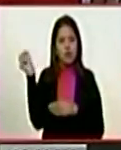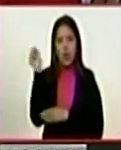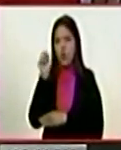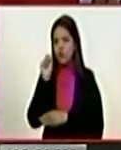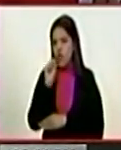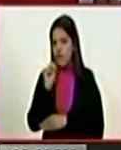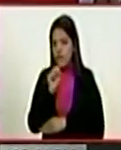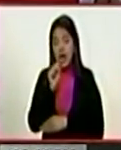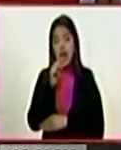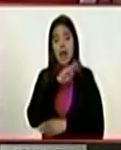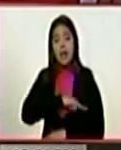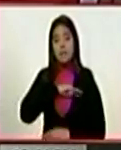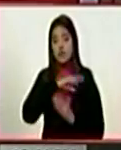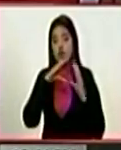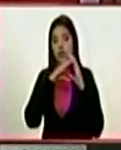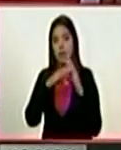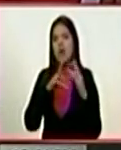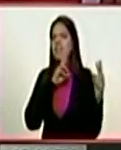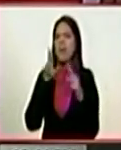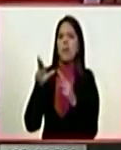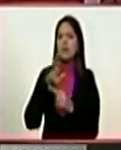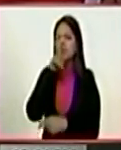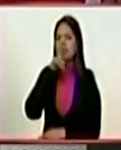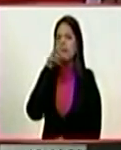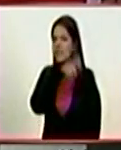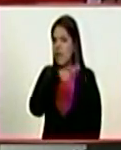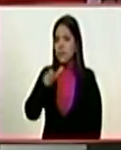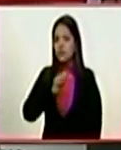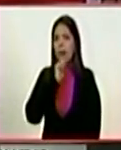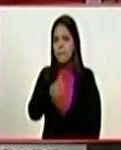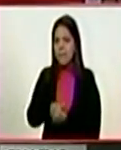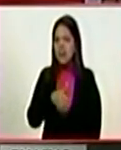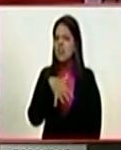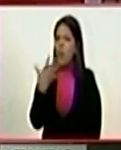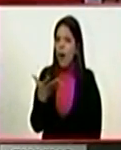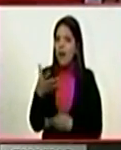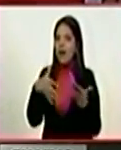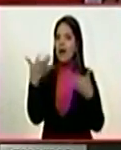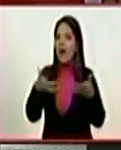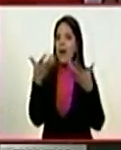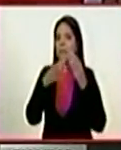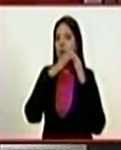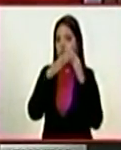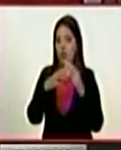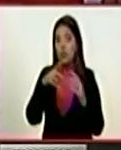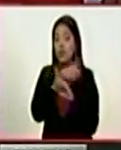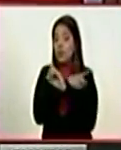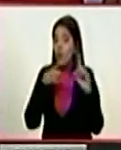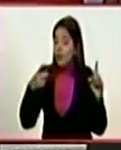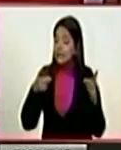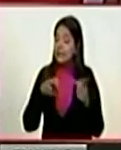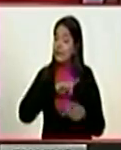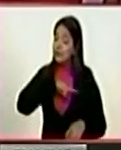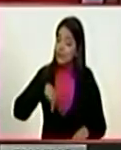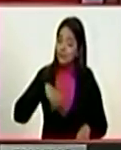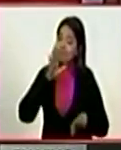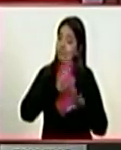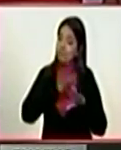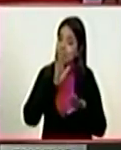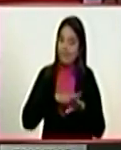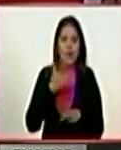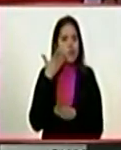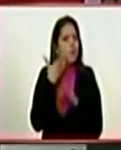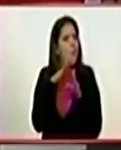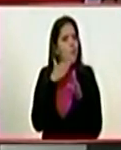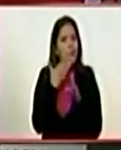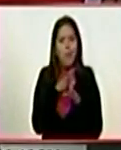y para la misión transporte, la respuesta criminal de la maldad fue quemar autobuses. Y nosotros estamos diciéndole que